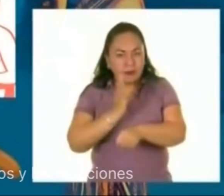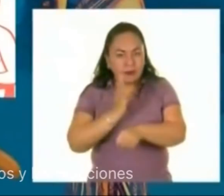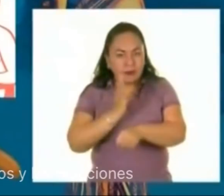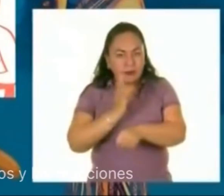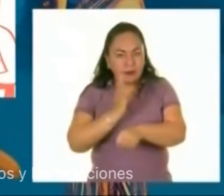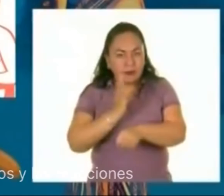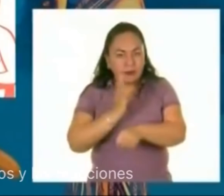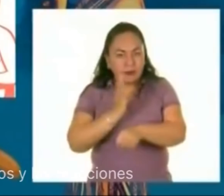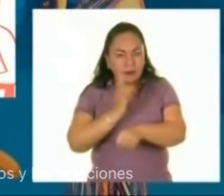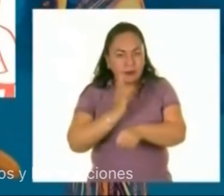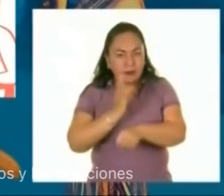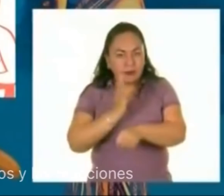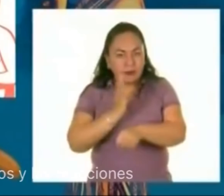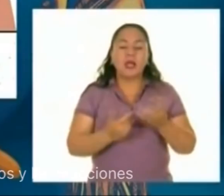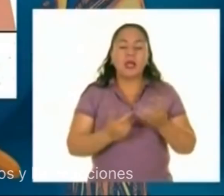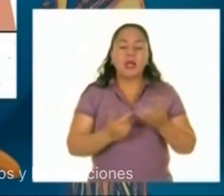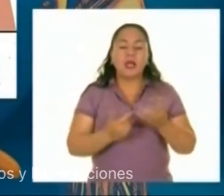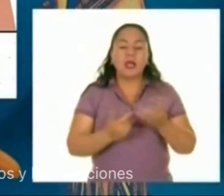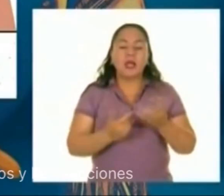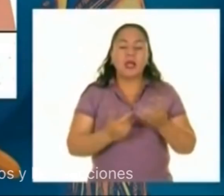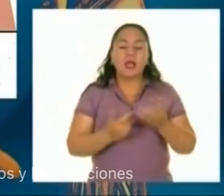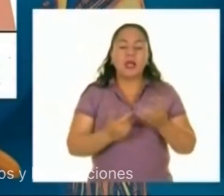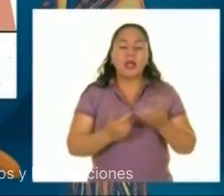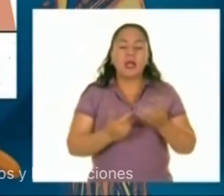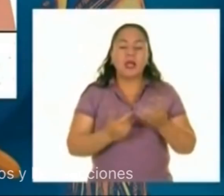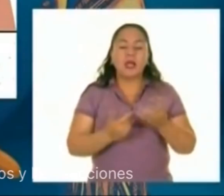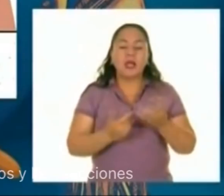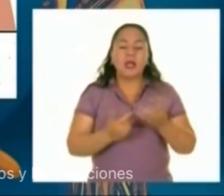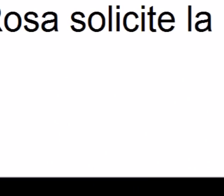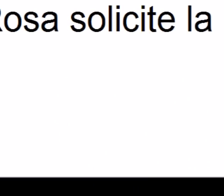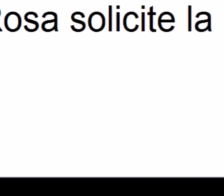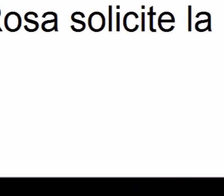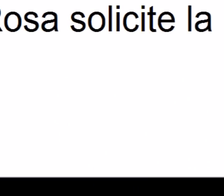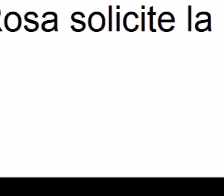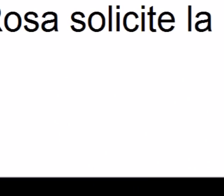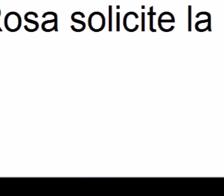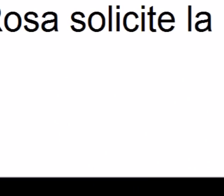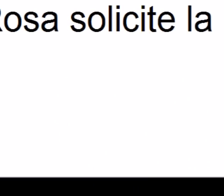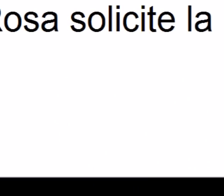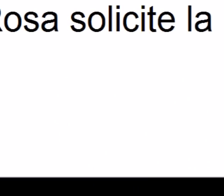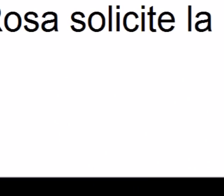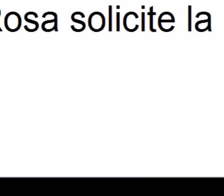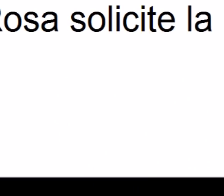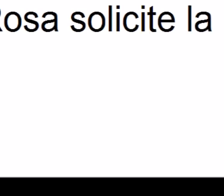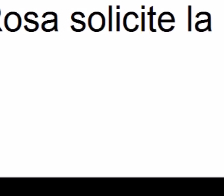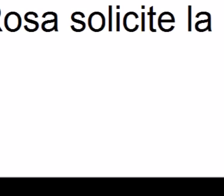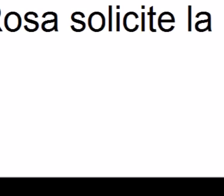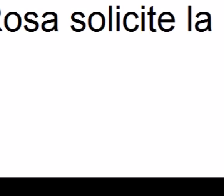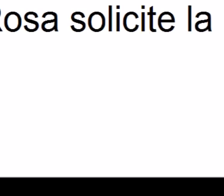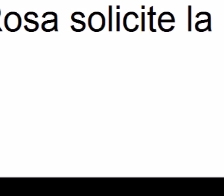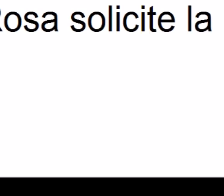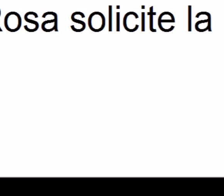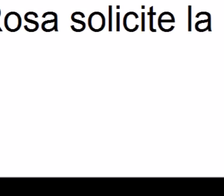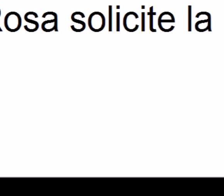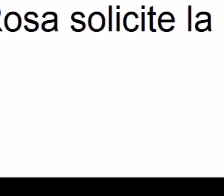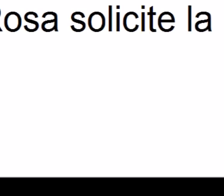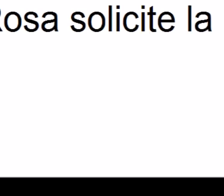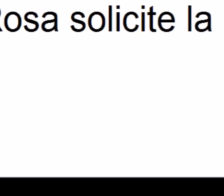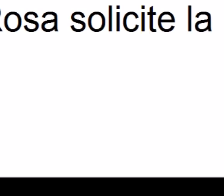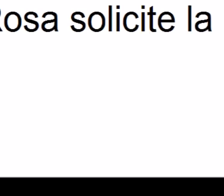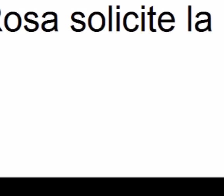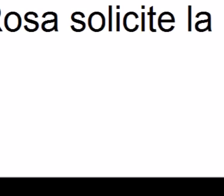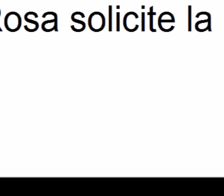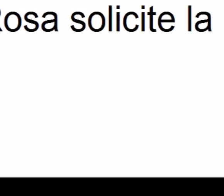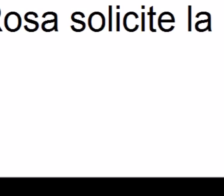económica, ofrecer disculpas o perdón público, hacer servicio a la comunidad. El reto de hoy es el siguiente: anota en tu cuaderno y revisa la situación de la